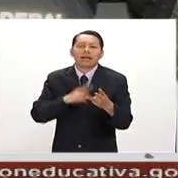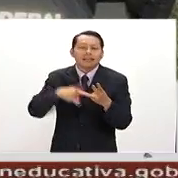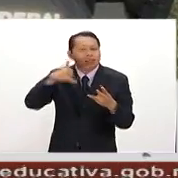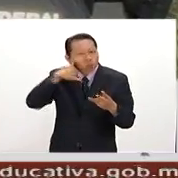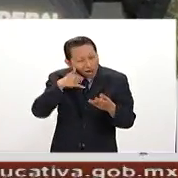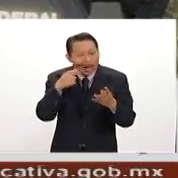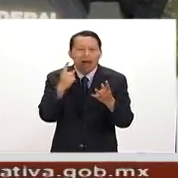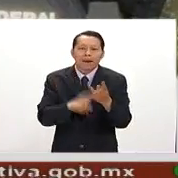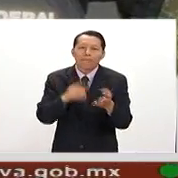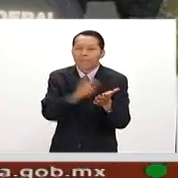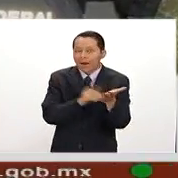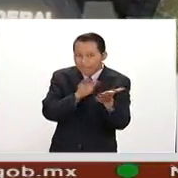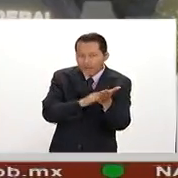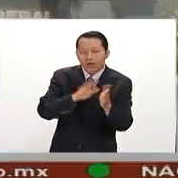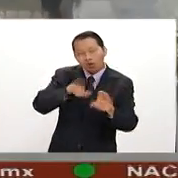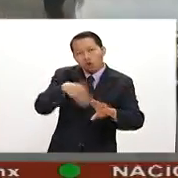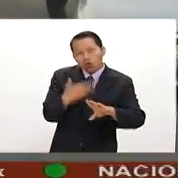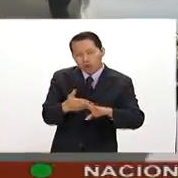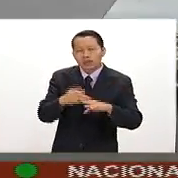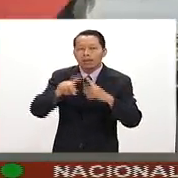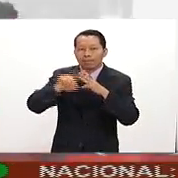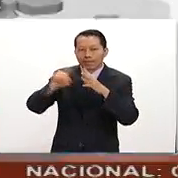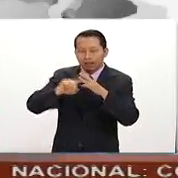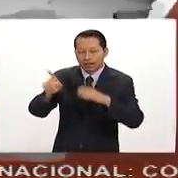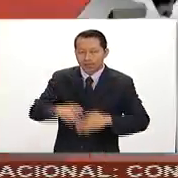documentos relacionados con el tráfico de migrantes.